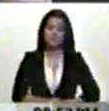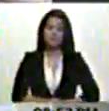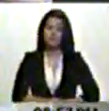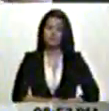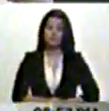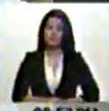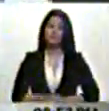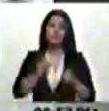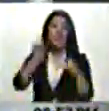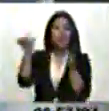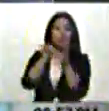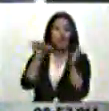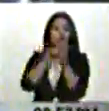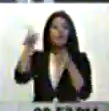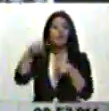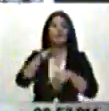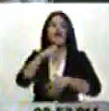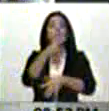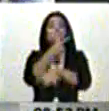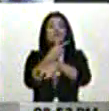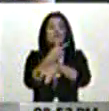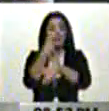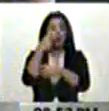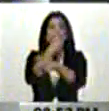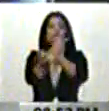El abasto Bicentenario de Carúpano, en el estado Sucre,